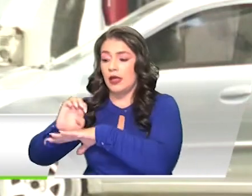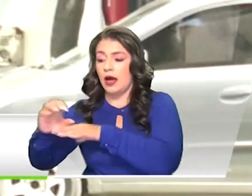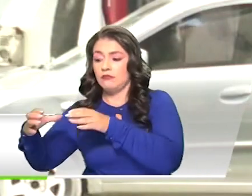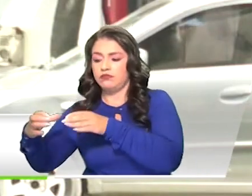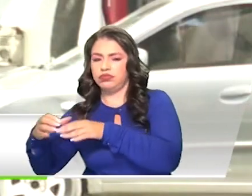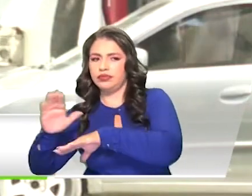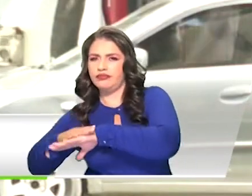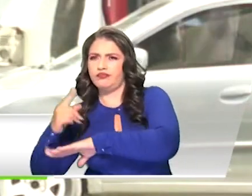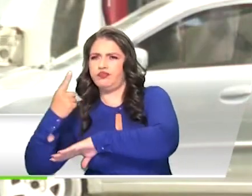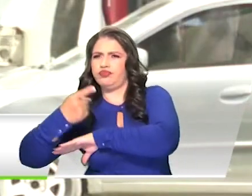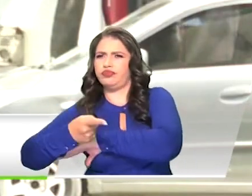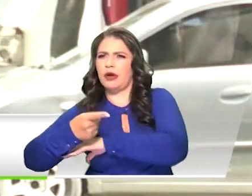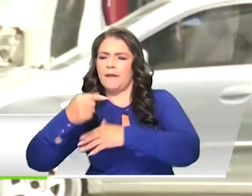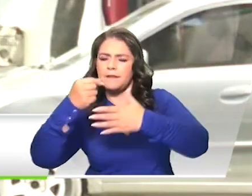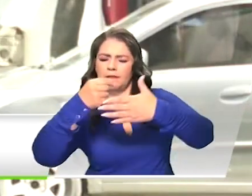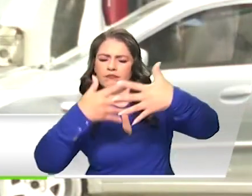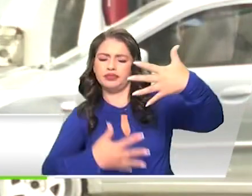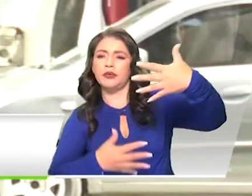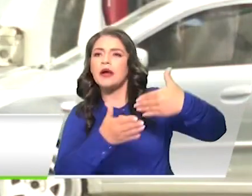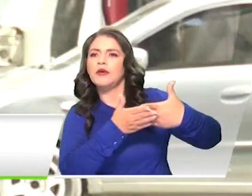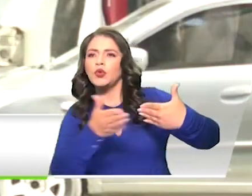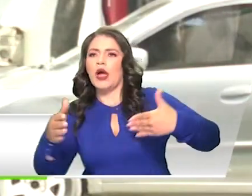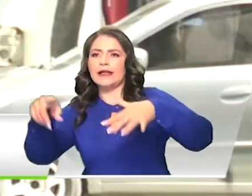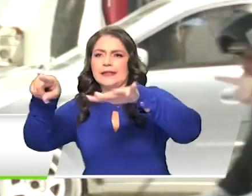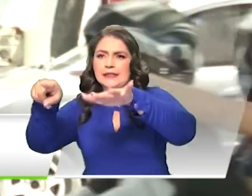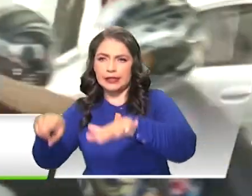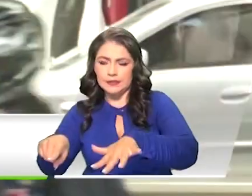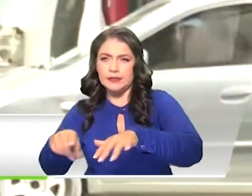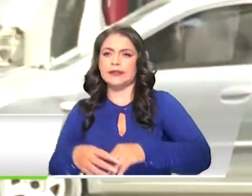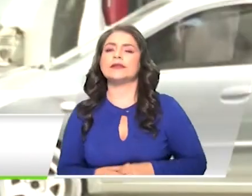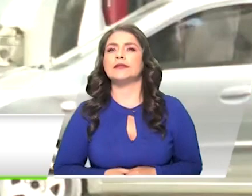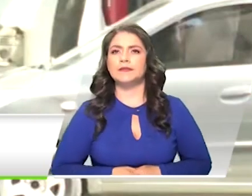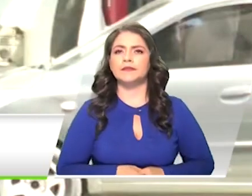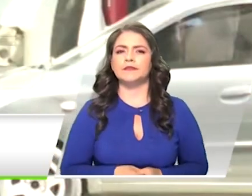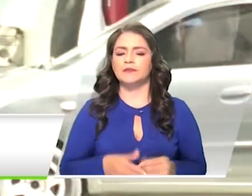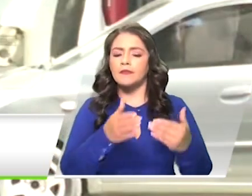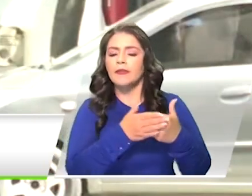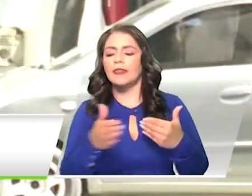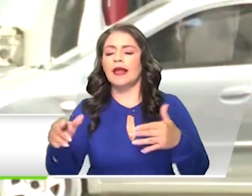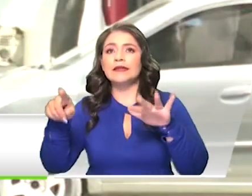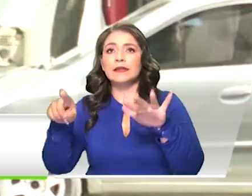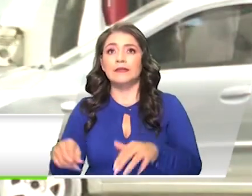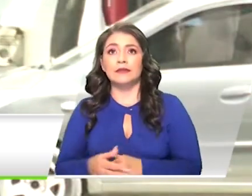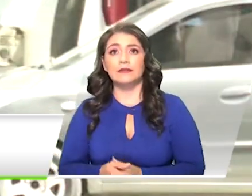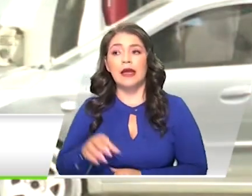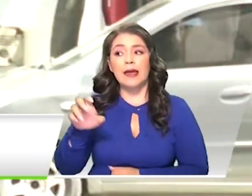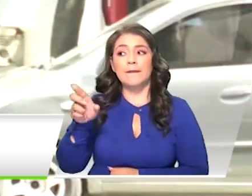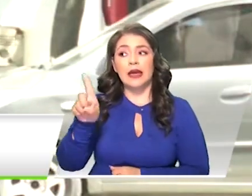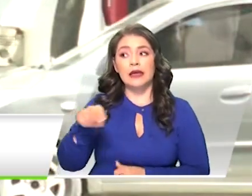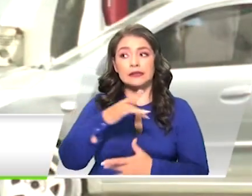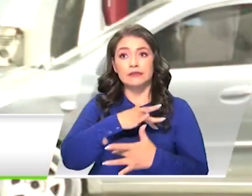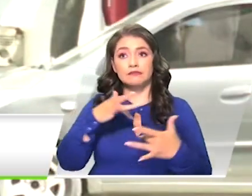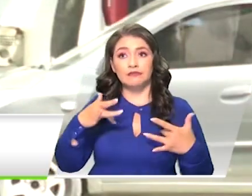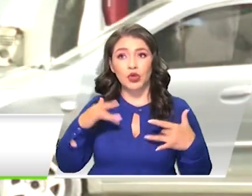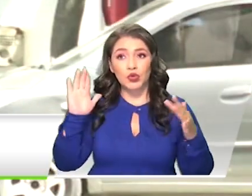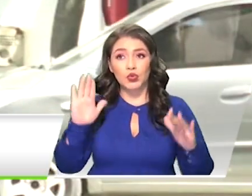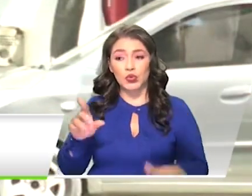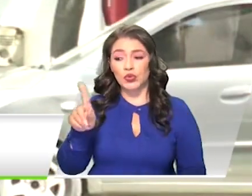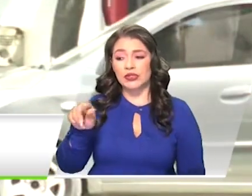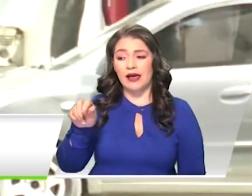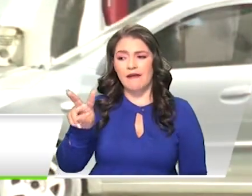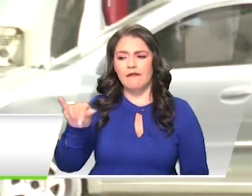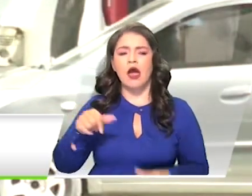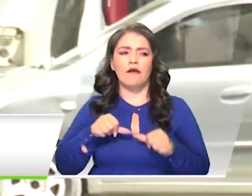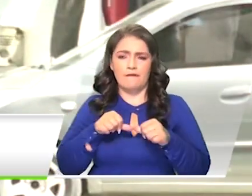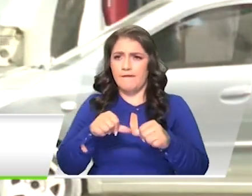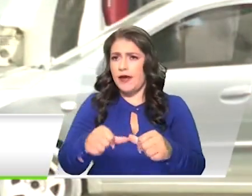formuló esta nueva prórroga por 6 meses para que la EPS siga operando acá y